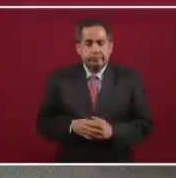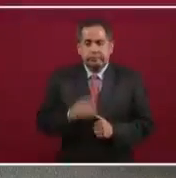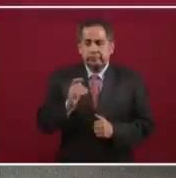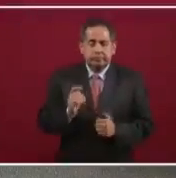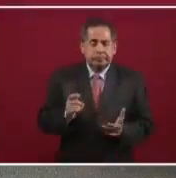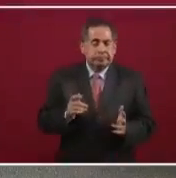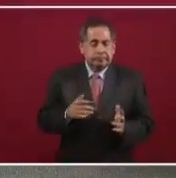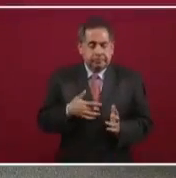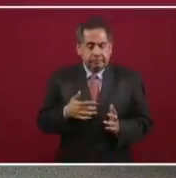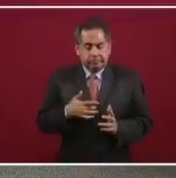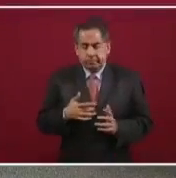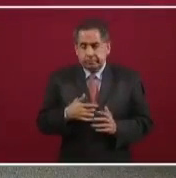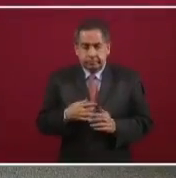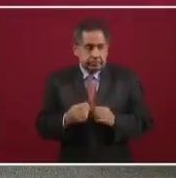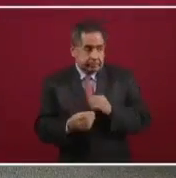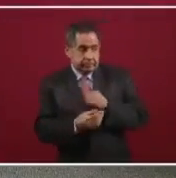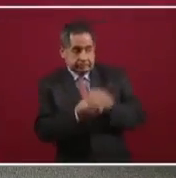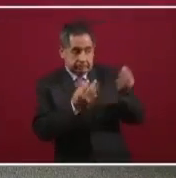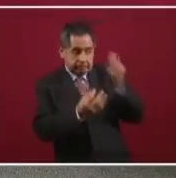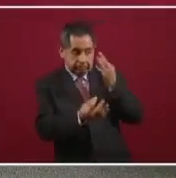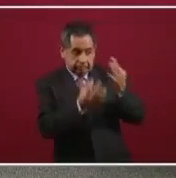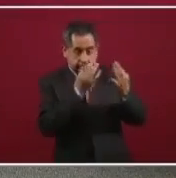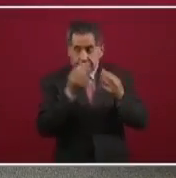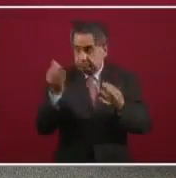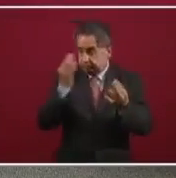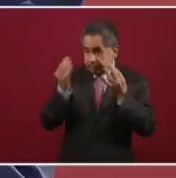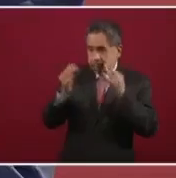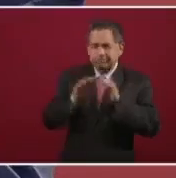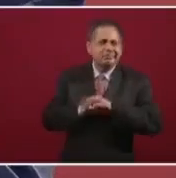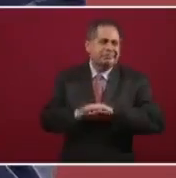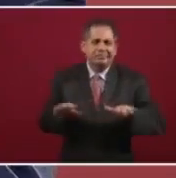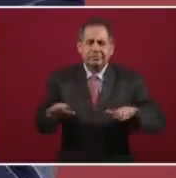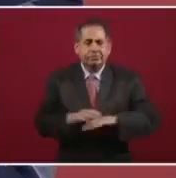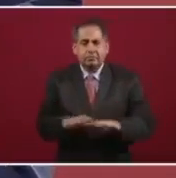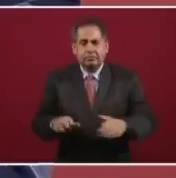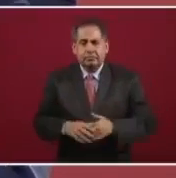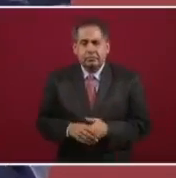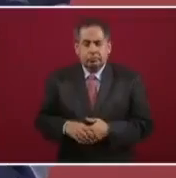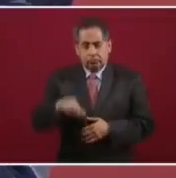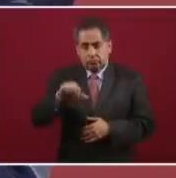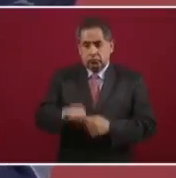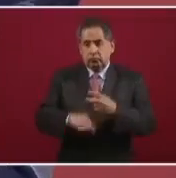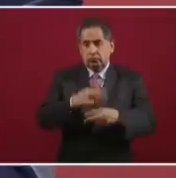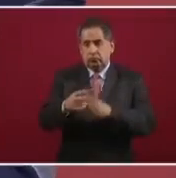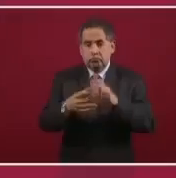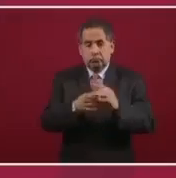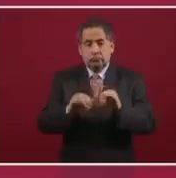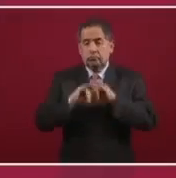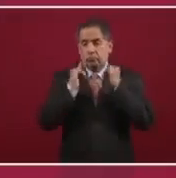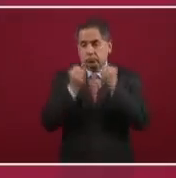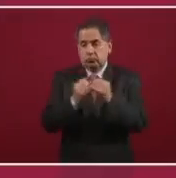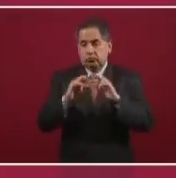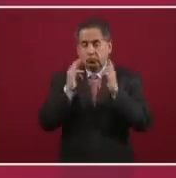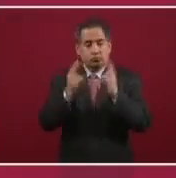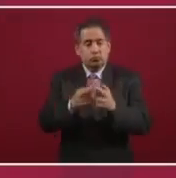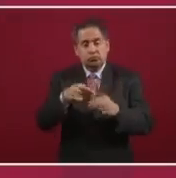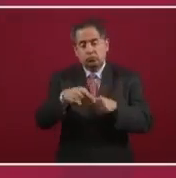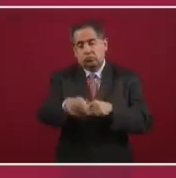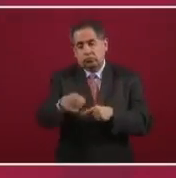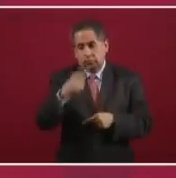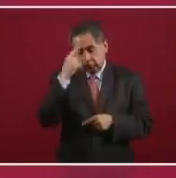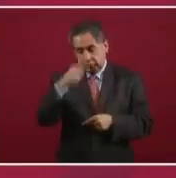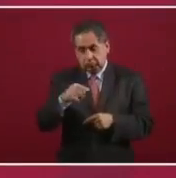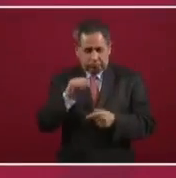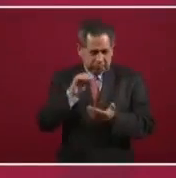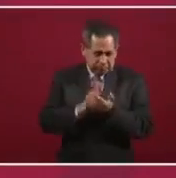sin influencia de nadie. Entonces, hoy voy a hacer eso, y tengo esa reunión, y es